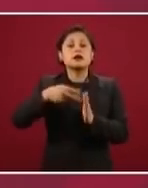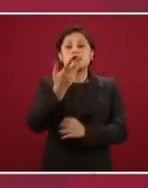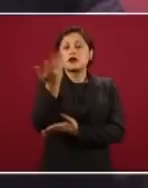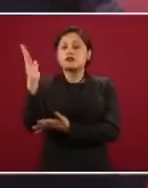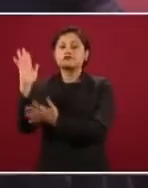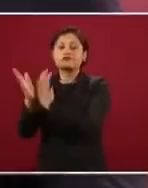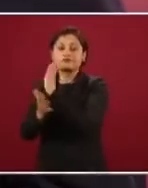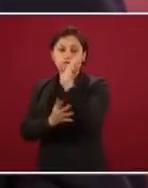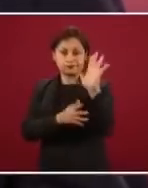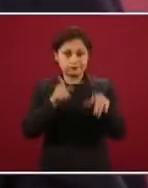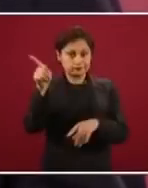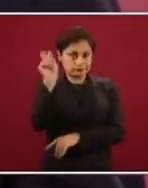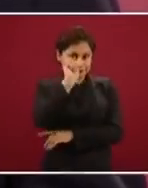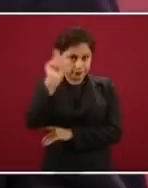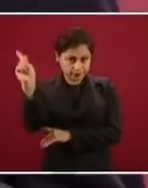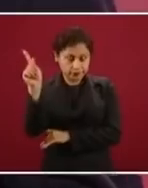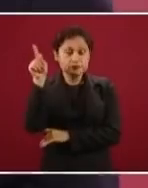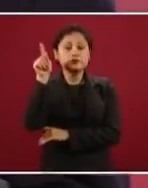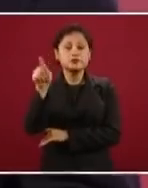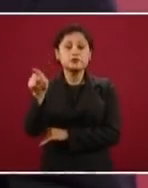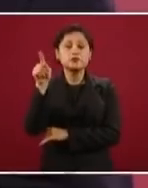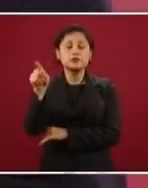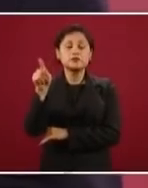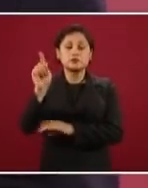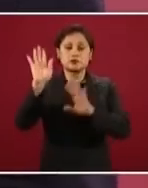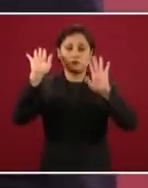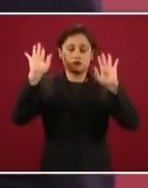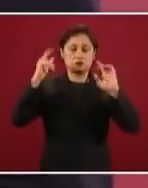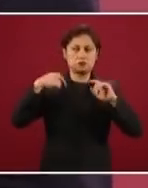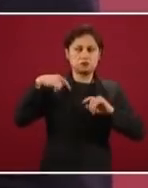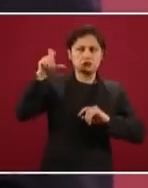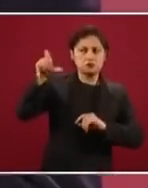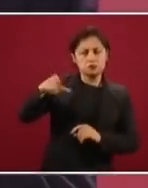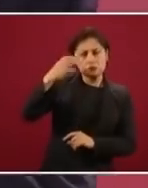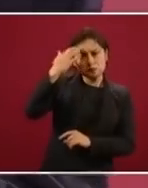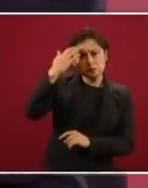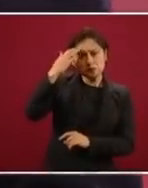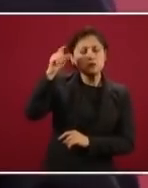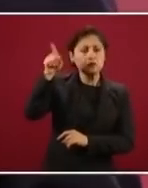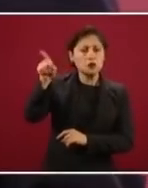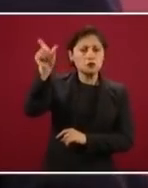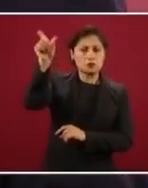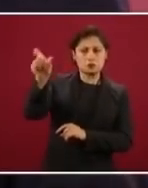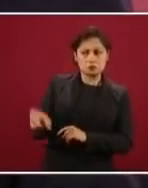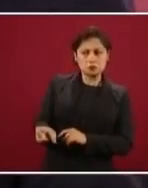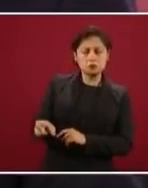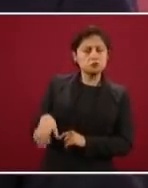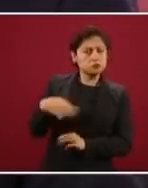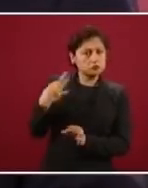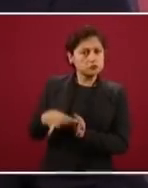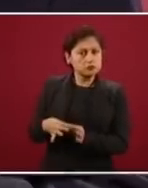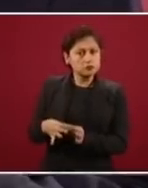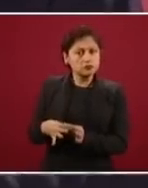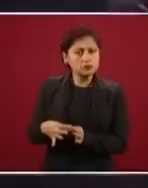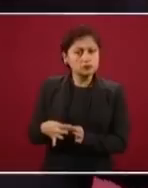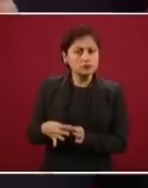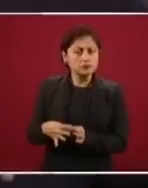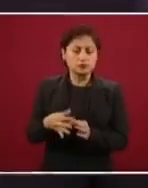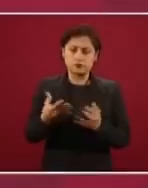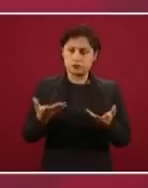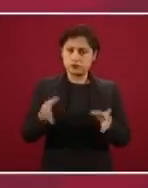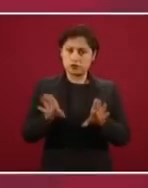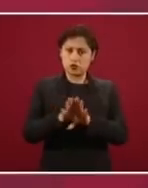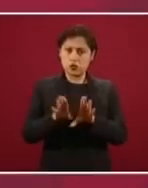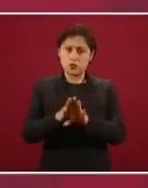está hasta donde tenga información actuando bien me refiero a la